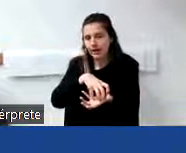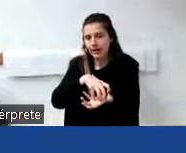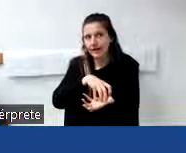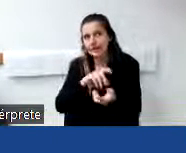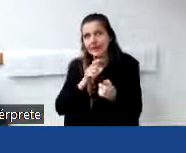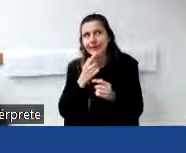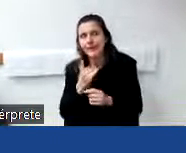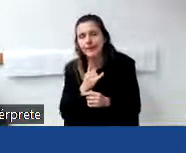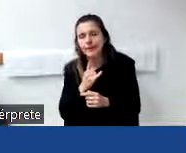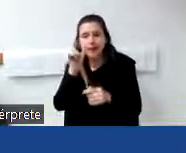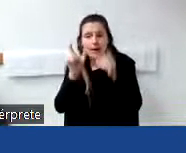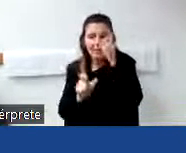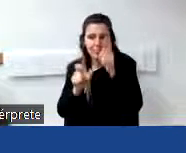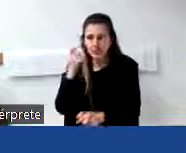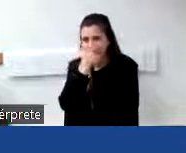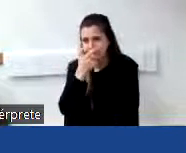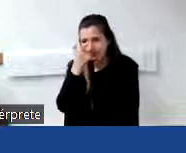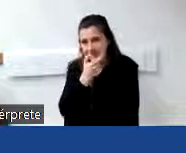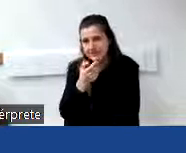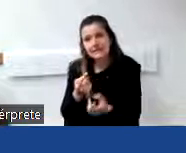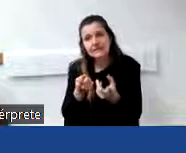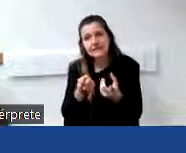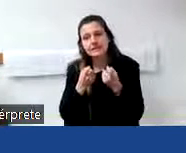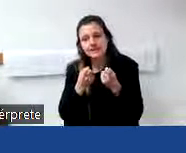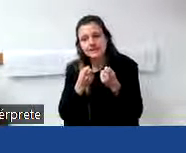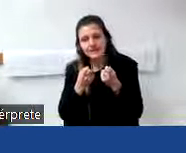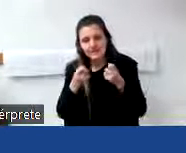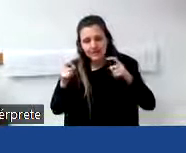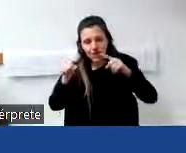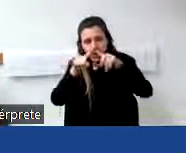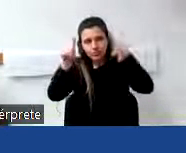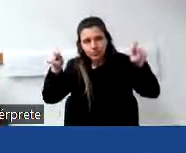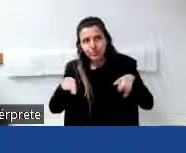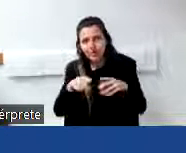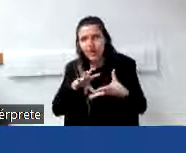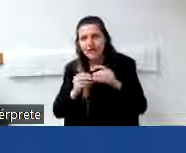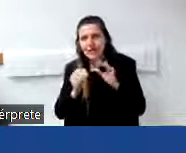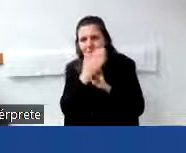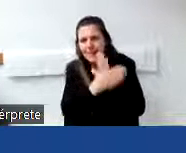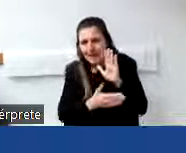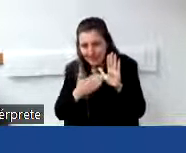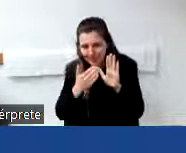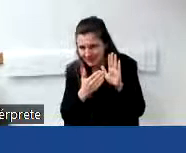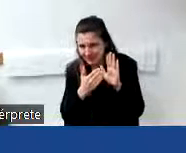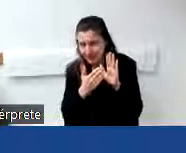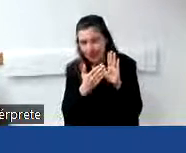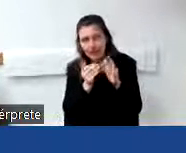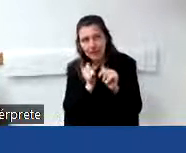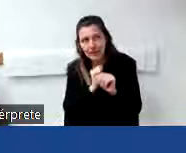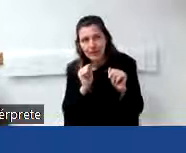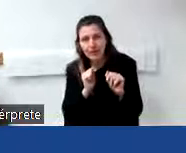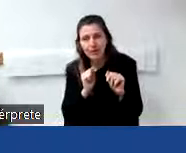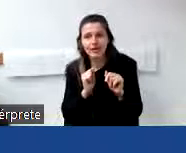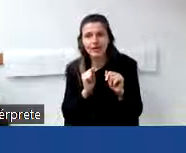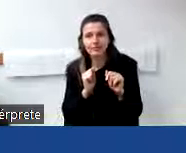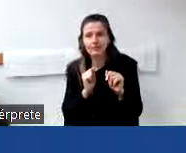necesitan planos para poder desplazarse. Entonces, si una persona es un usuario o un paciente,